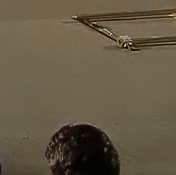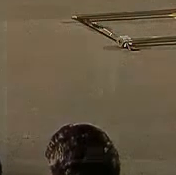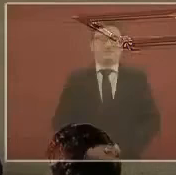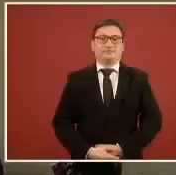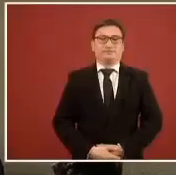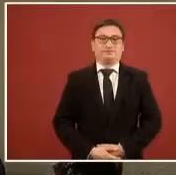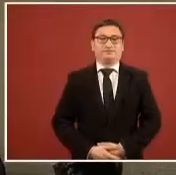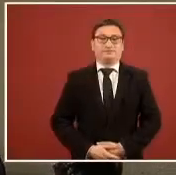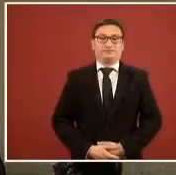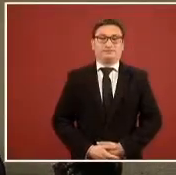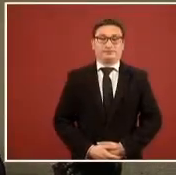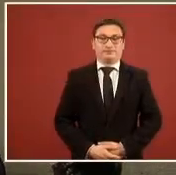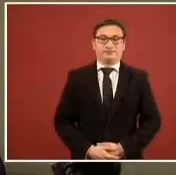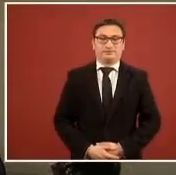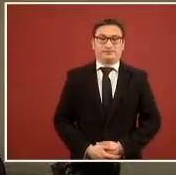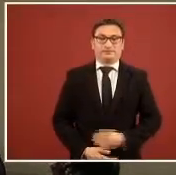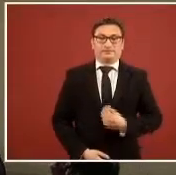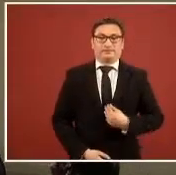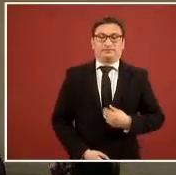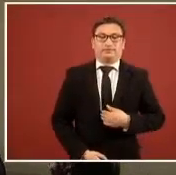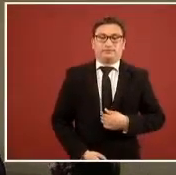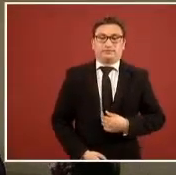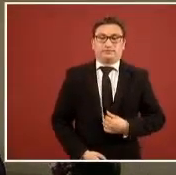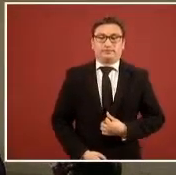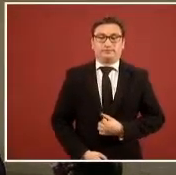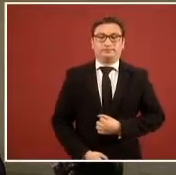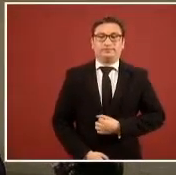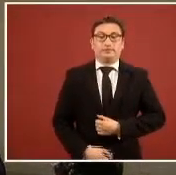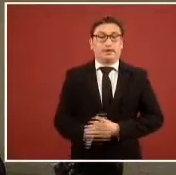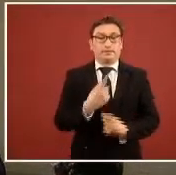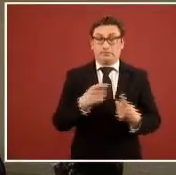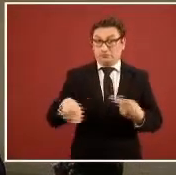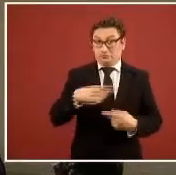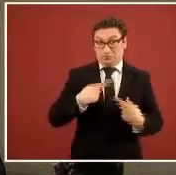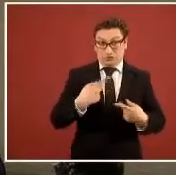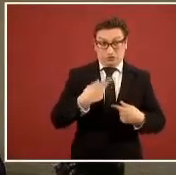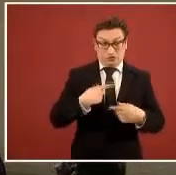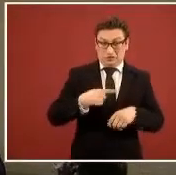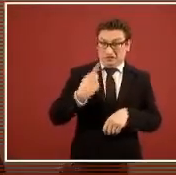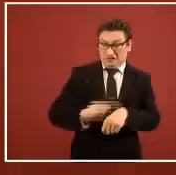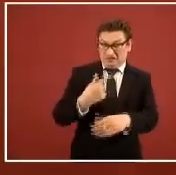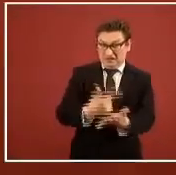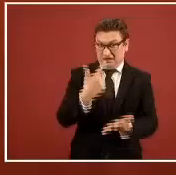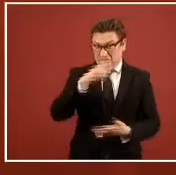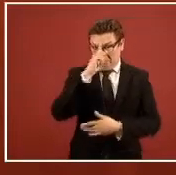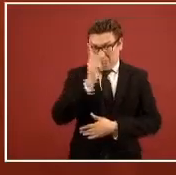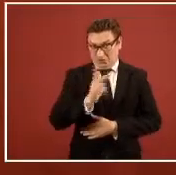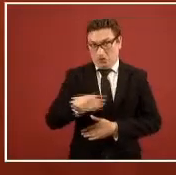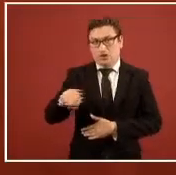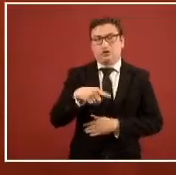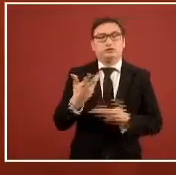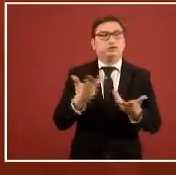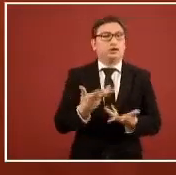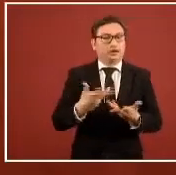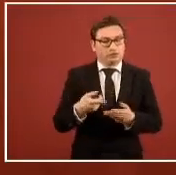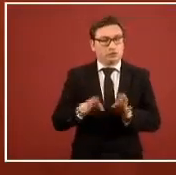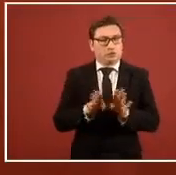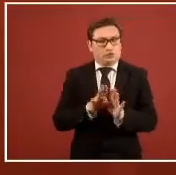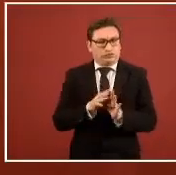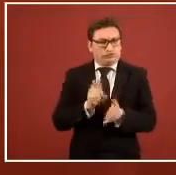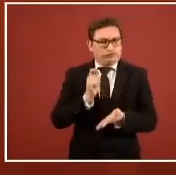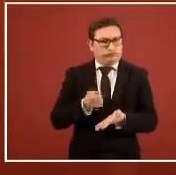enferma y la persona que está críticamente enferma. En el caso de las personas que están críticamente enfermas, esto incluye, no se limita a esto, pero